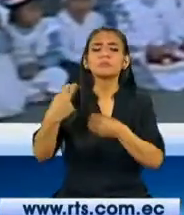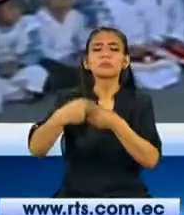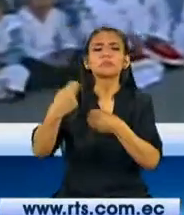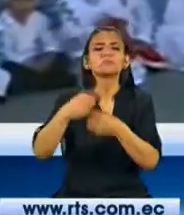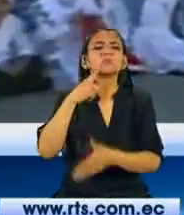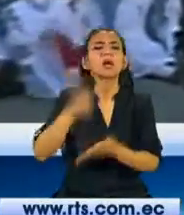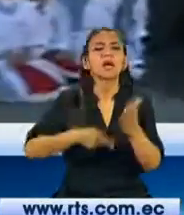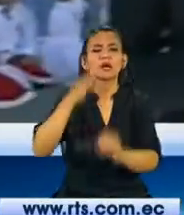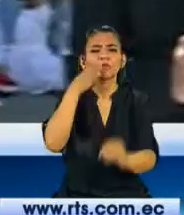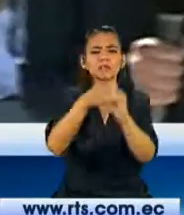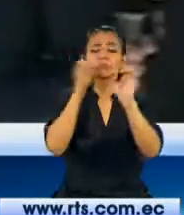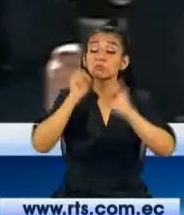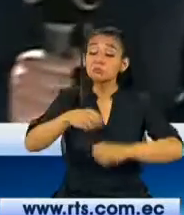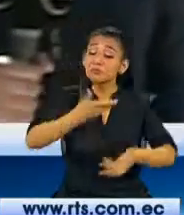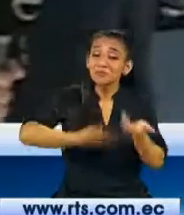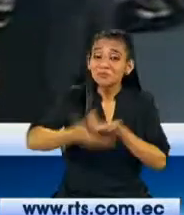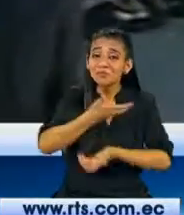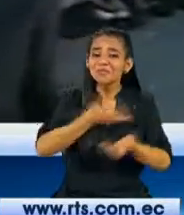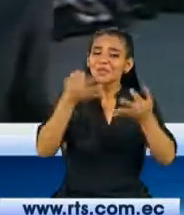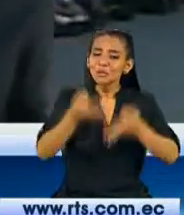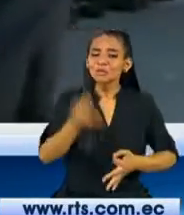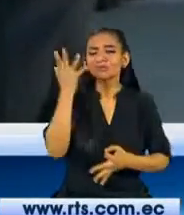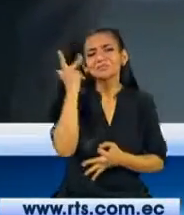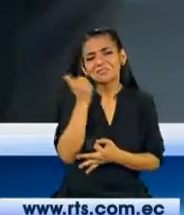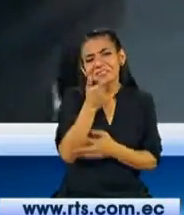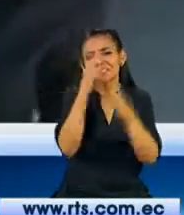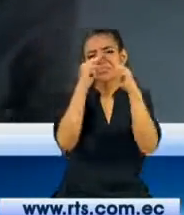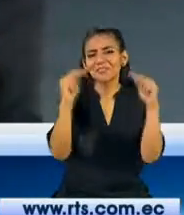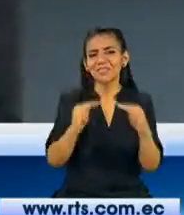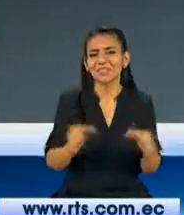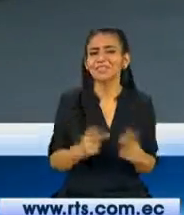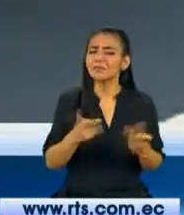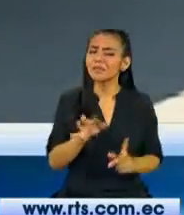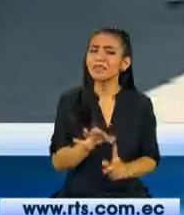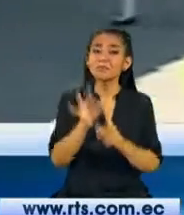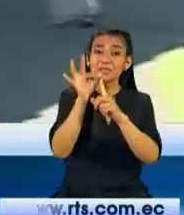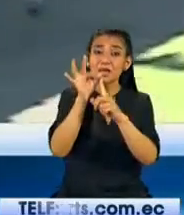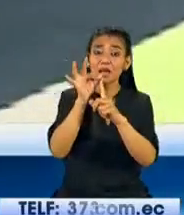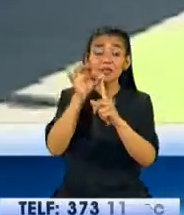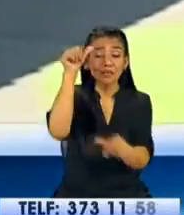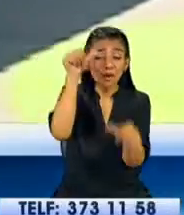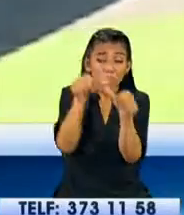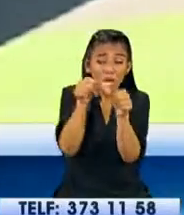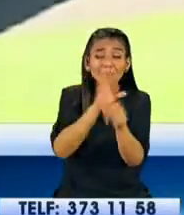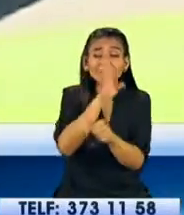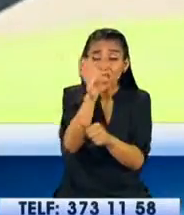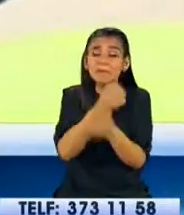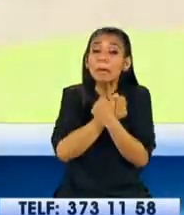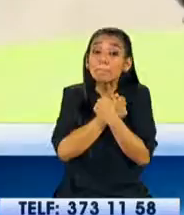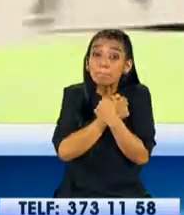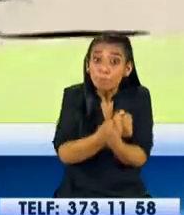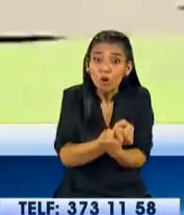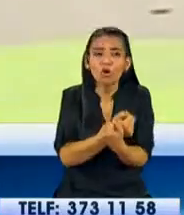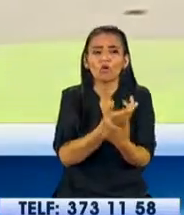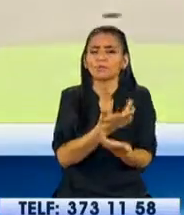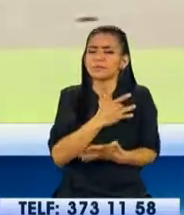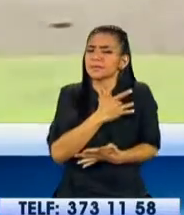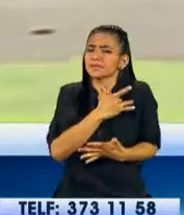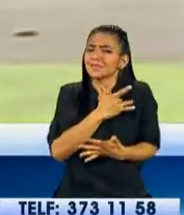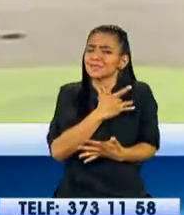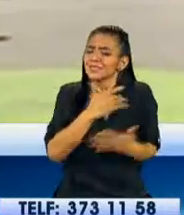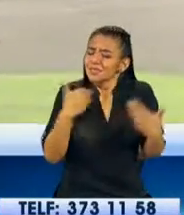objetivo de un poco compartir esta época, ¿no? Y lo especial, lo más importante, no olvidarse que el amor, el preparar el espíritu,